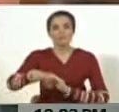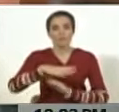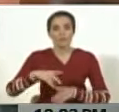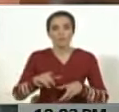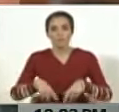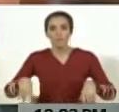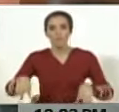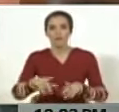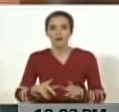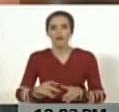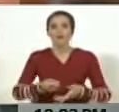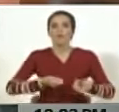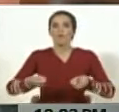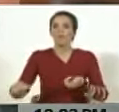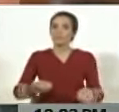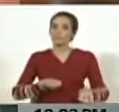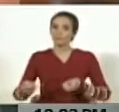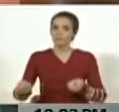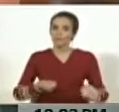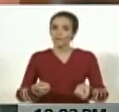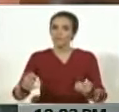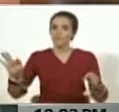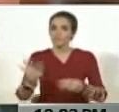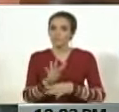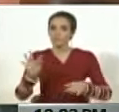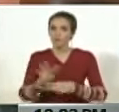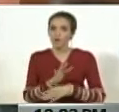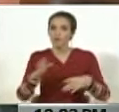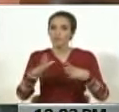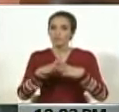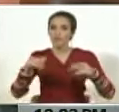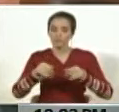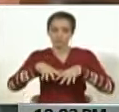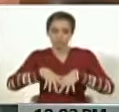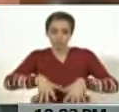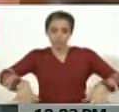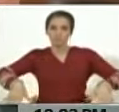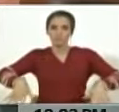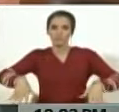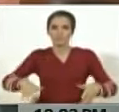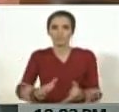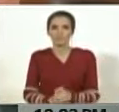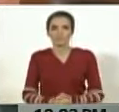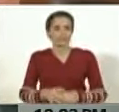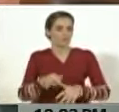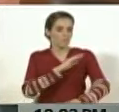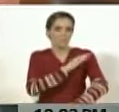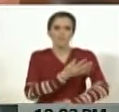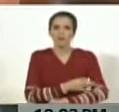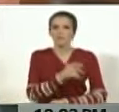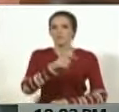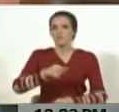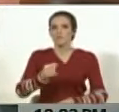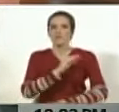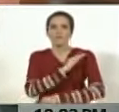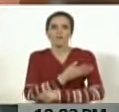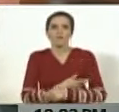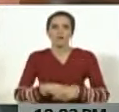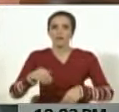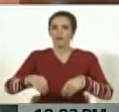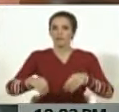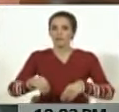sala que controla las funciones de todos los poderes. del poder ciudadano, del poder